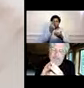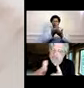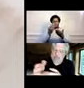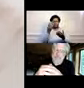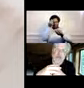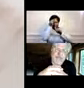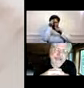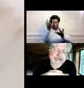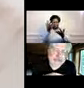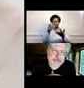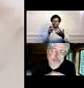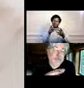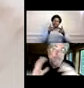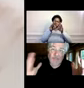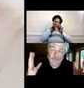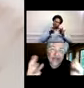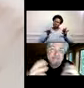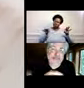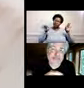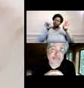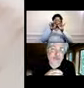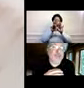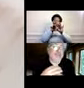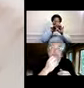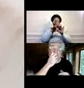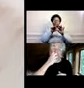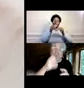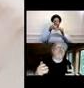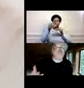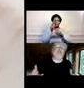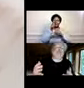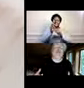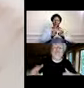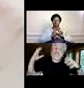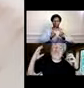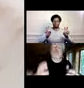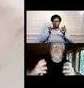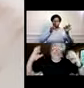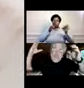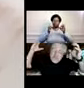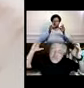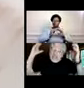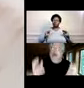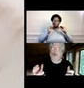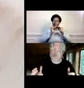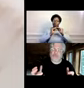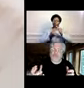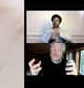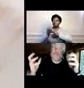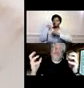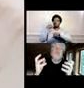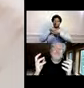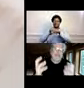Algo, y esto es vital. Creo que tal vez nuestros panelistas pueden acordar con esto. Durante ese tiempo, el